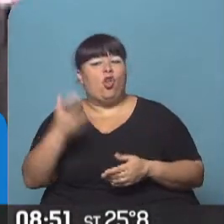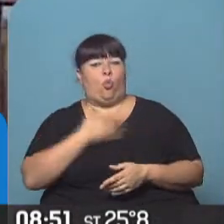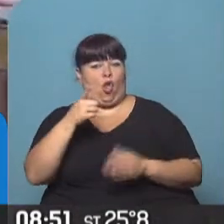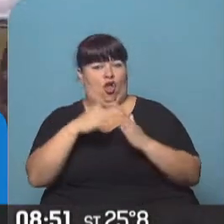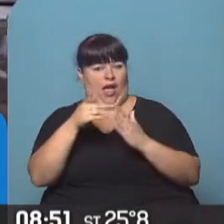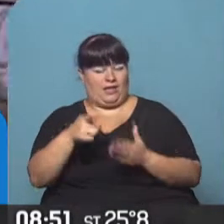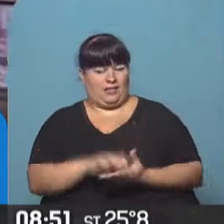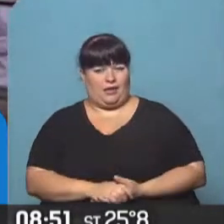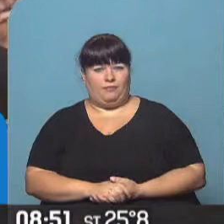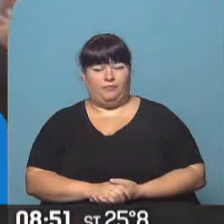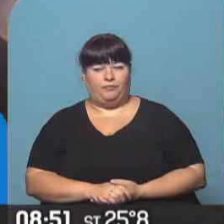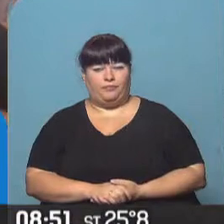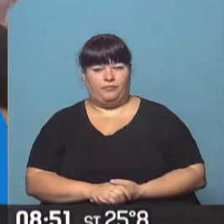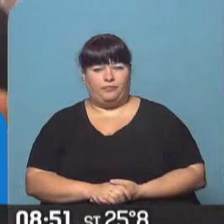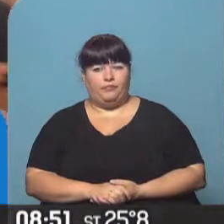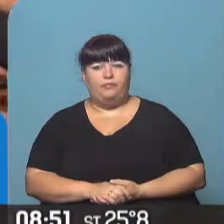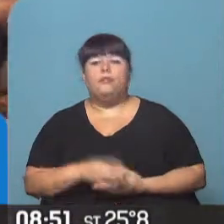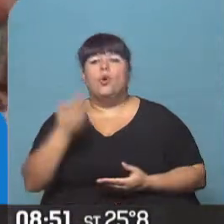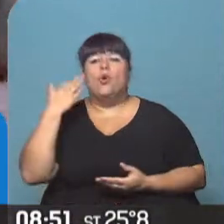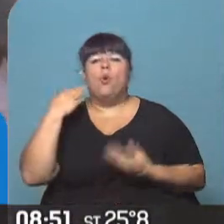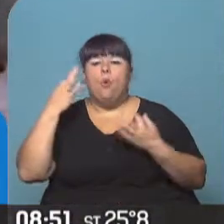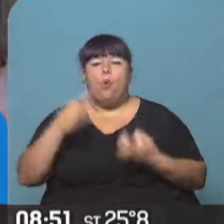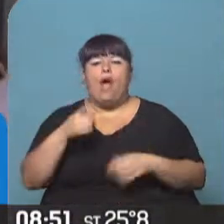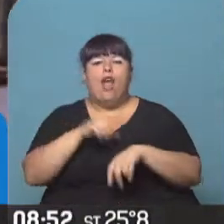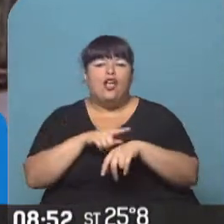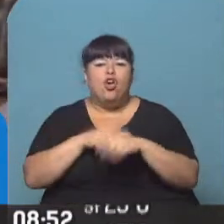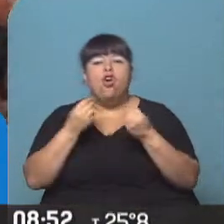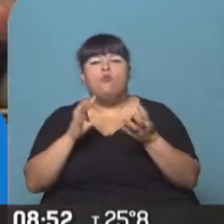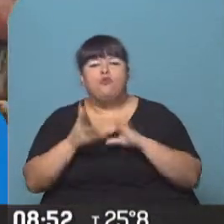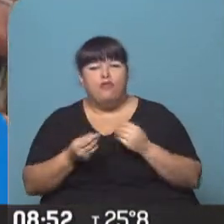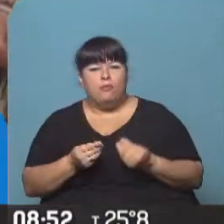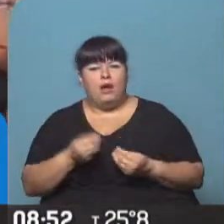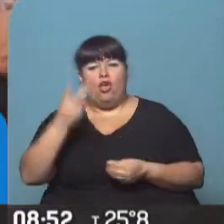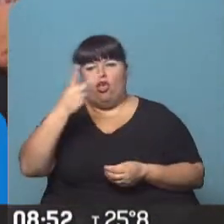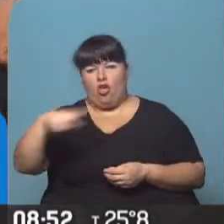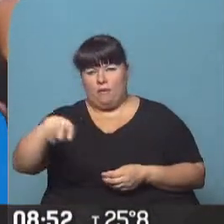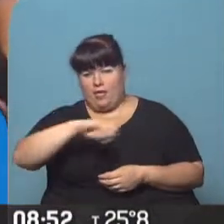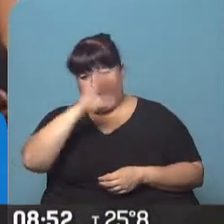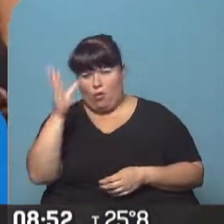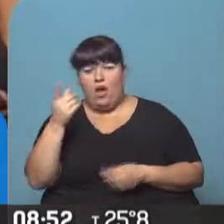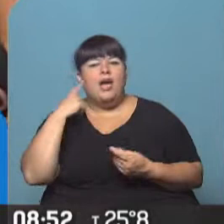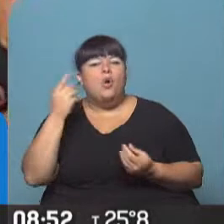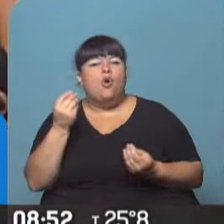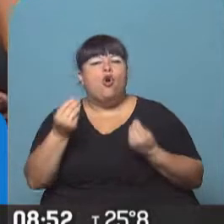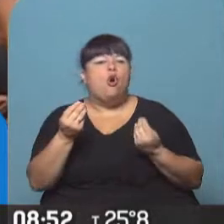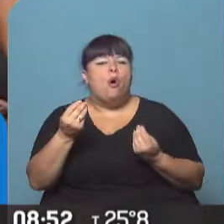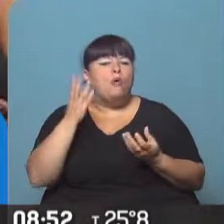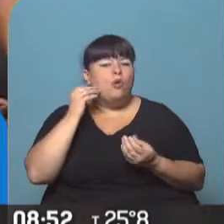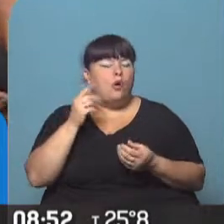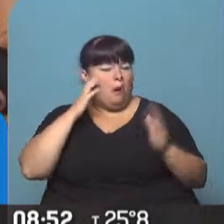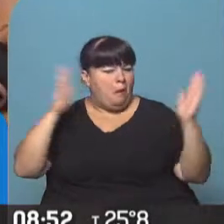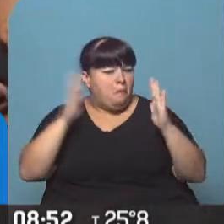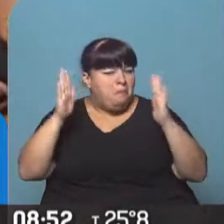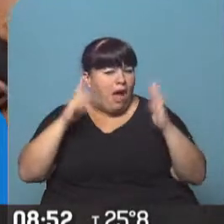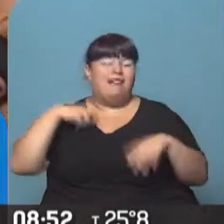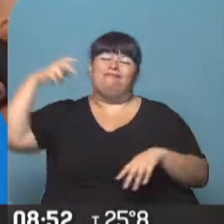casa. Sergio, ¿cuándo sucedió? ¿A qué hora? ¿Cómo fue? A las 2:30. ¿Y qué escuchaste vos? Un estruendo